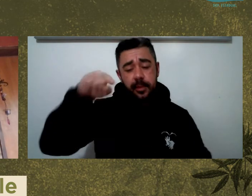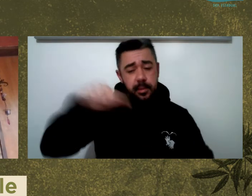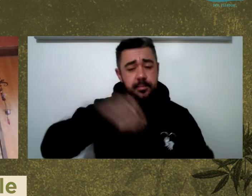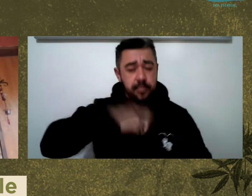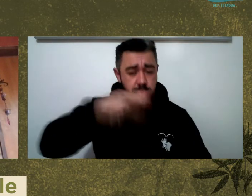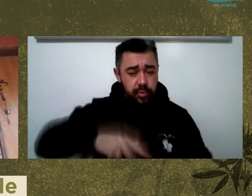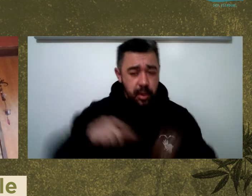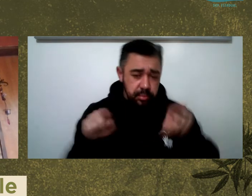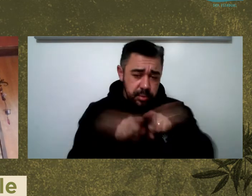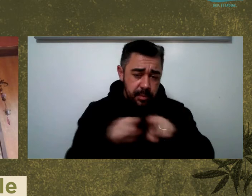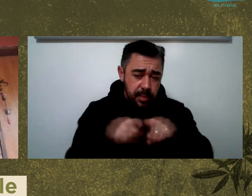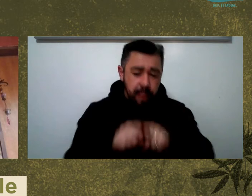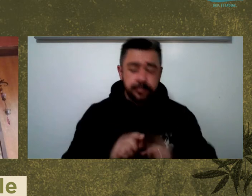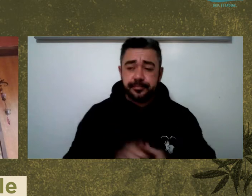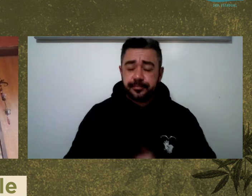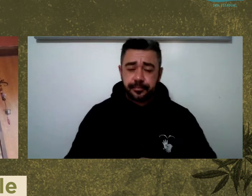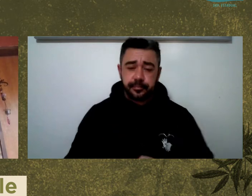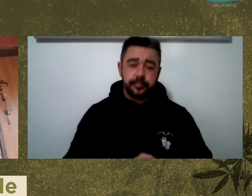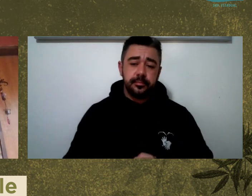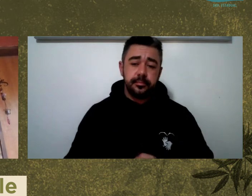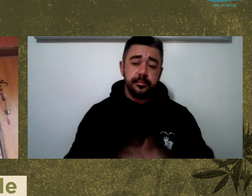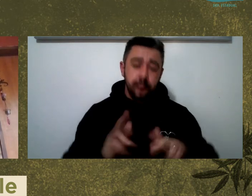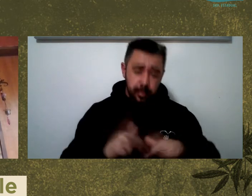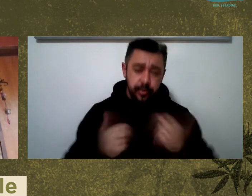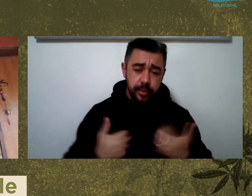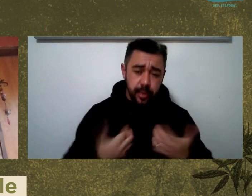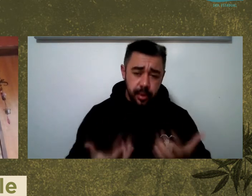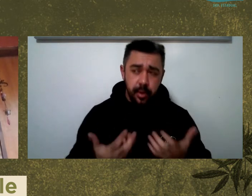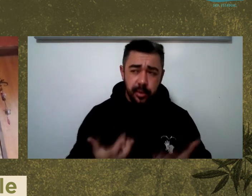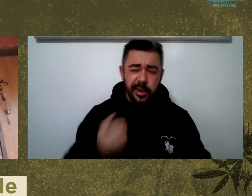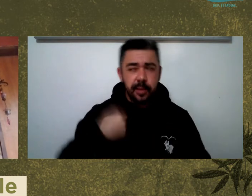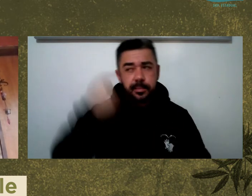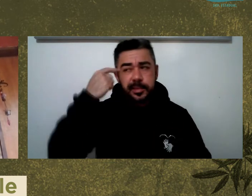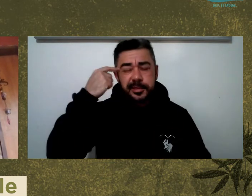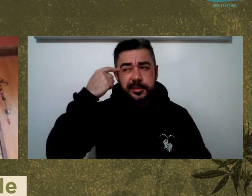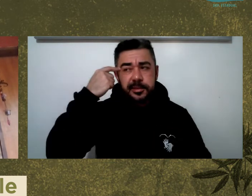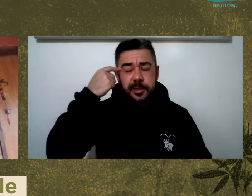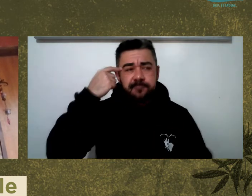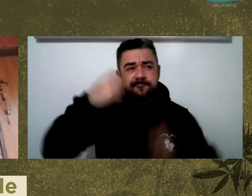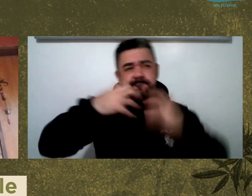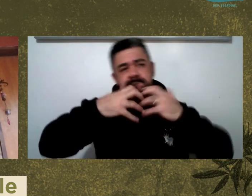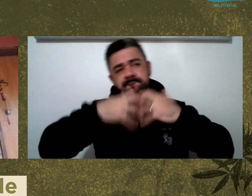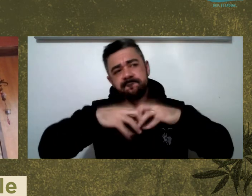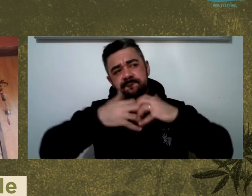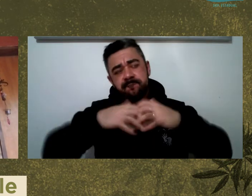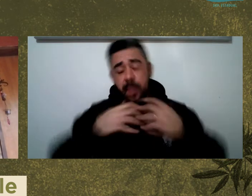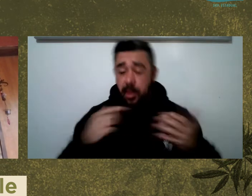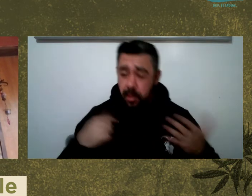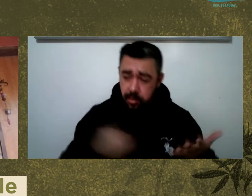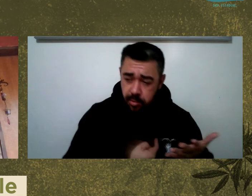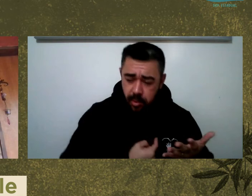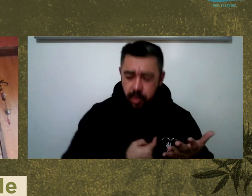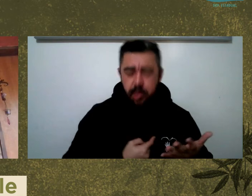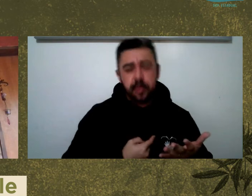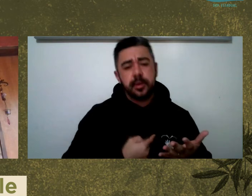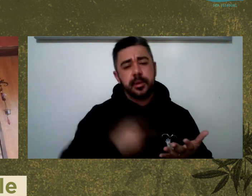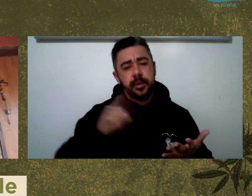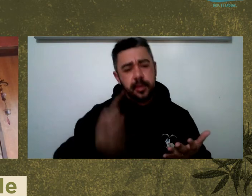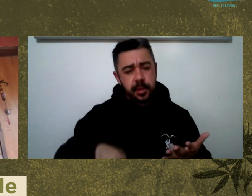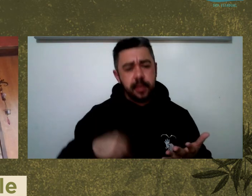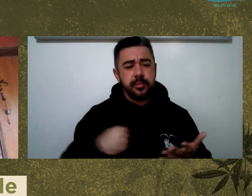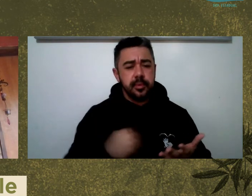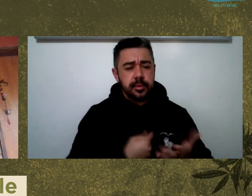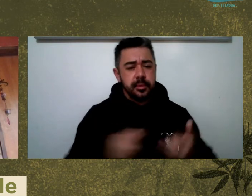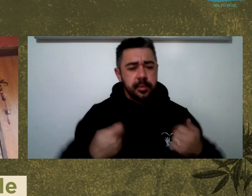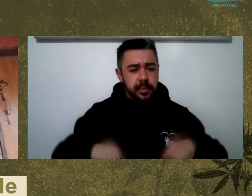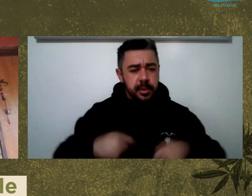tanto quiero simplemente reflexionar que este tipo de espacios y mantenernos en redes de comunicación,